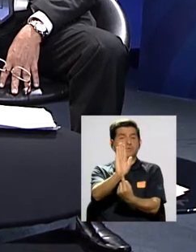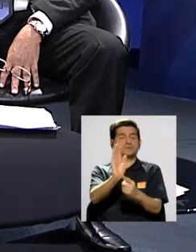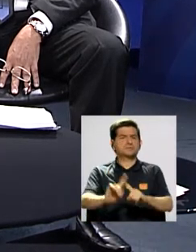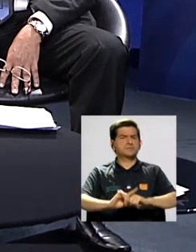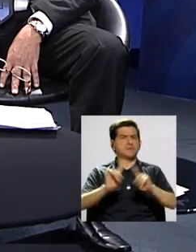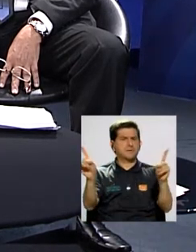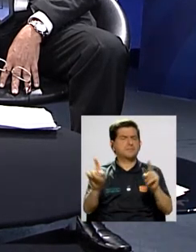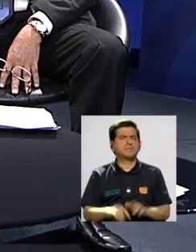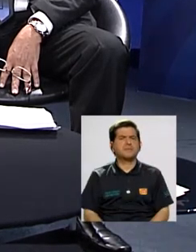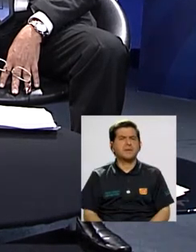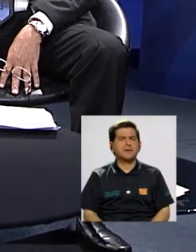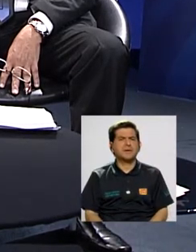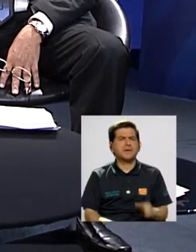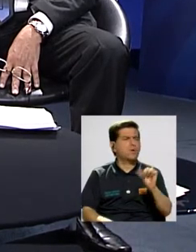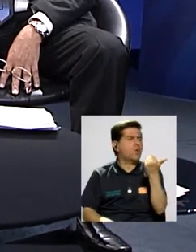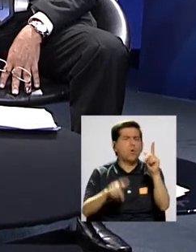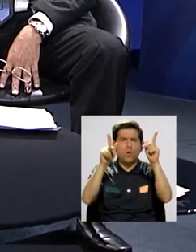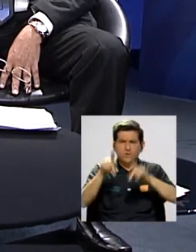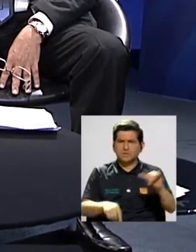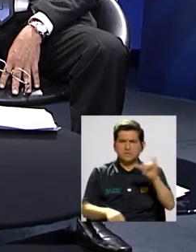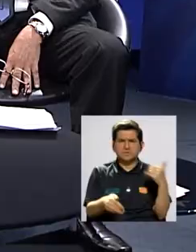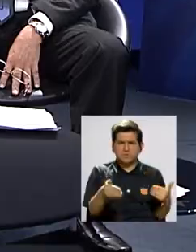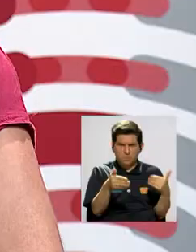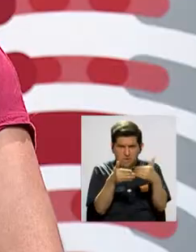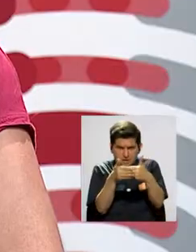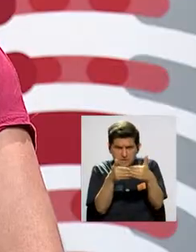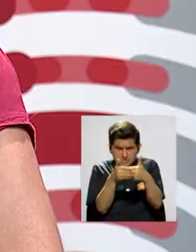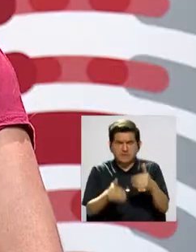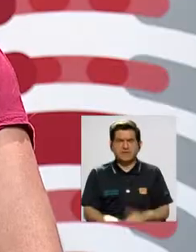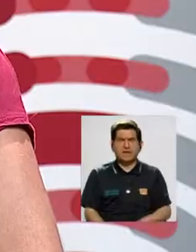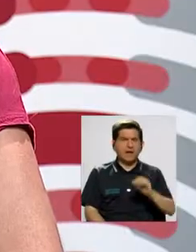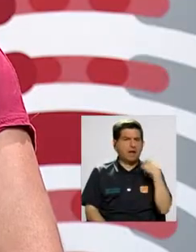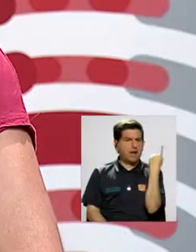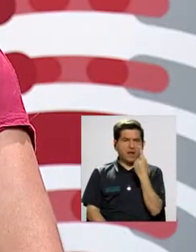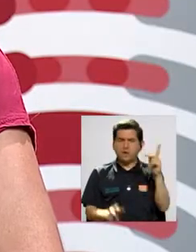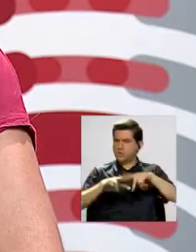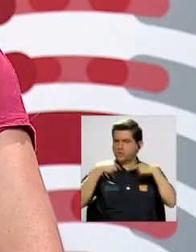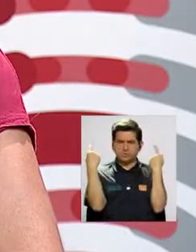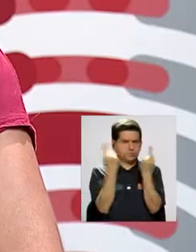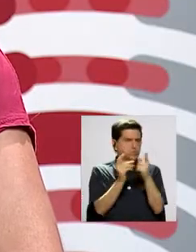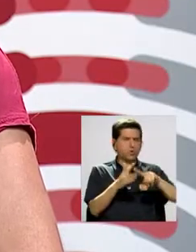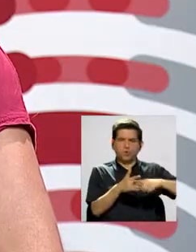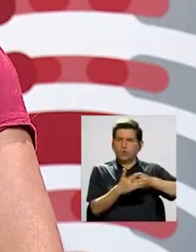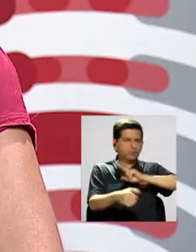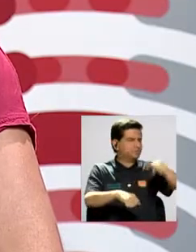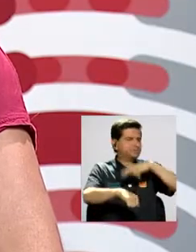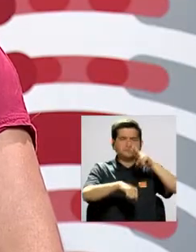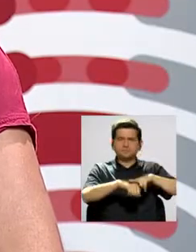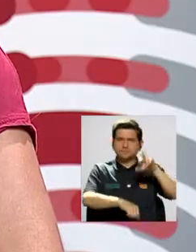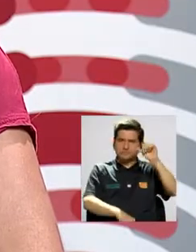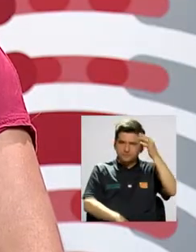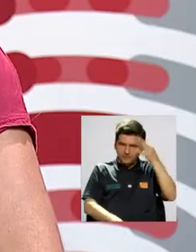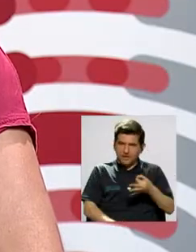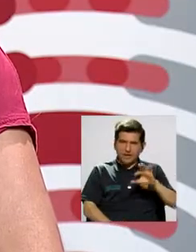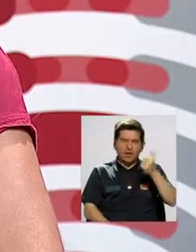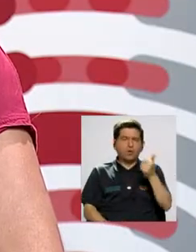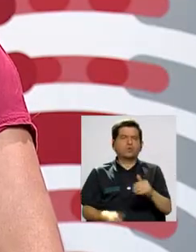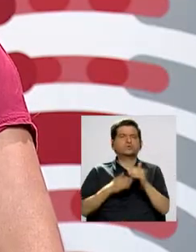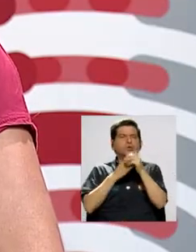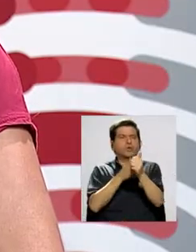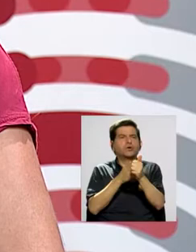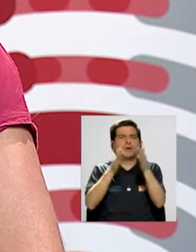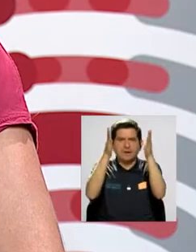que indudablemente mucha más gente también cercana a él, y que no es solamente el Partido de Restauración Nacional. Creo que otros líderes